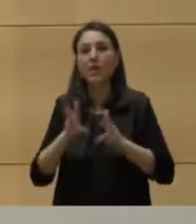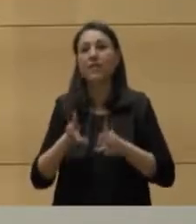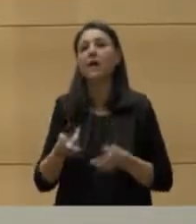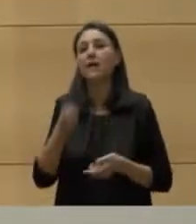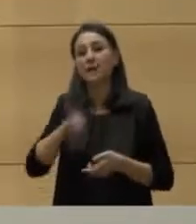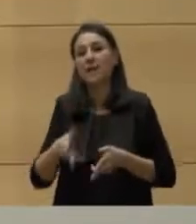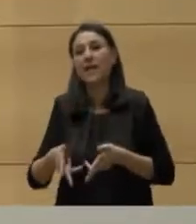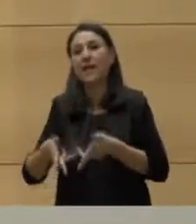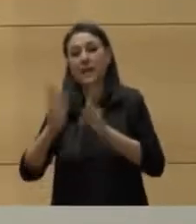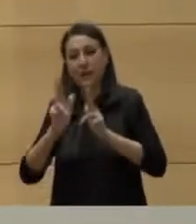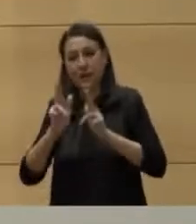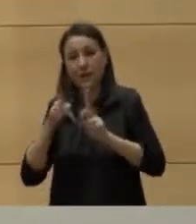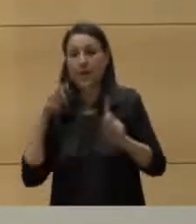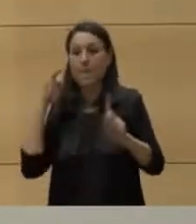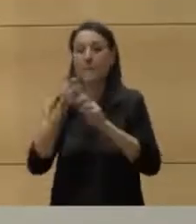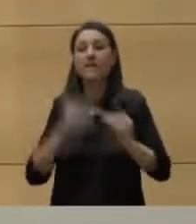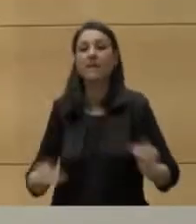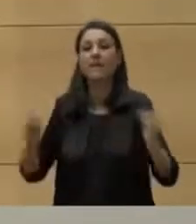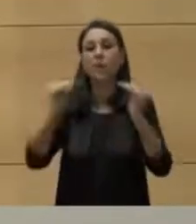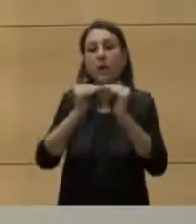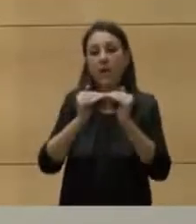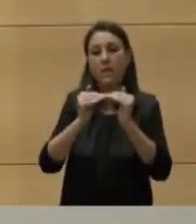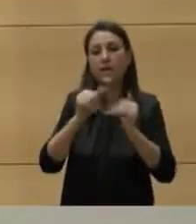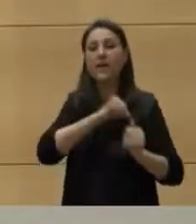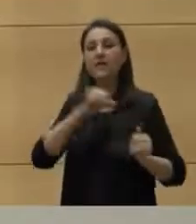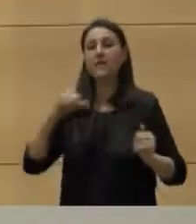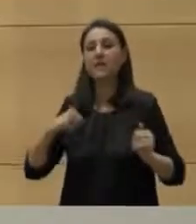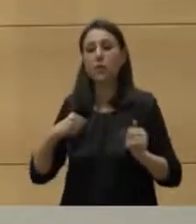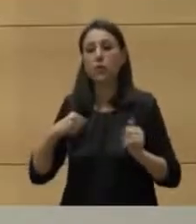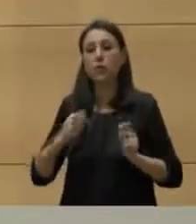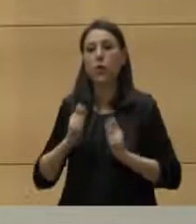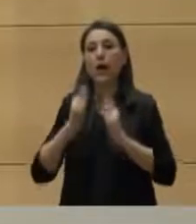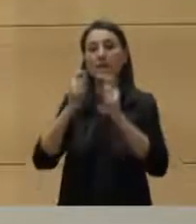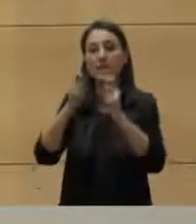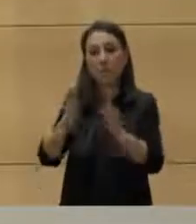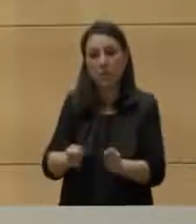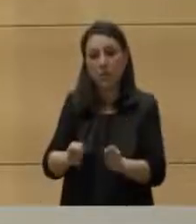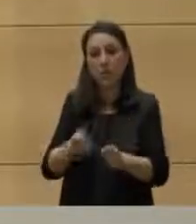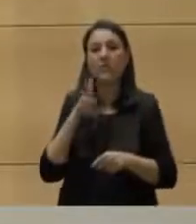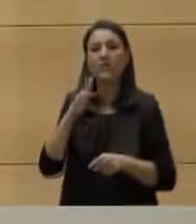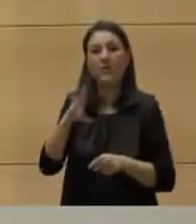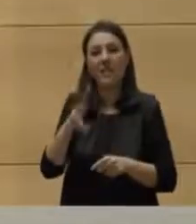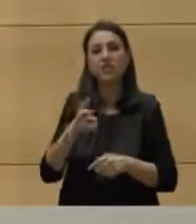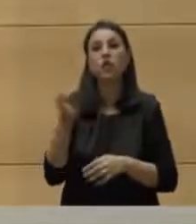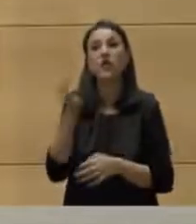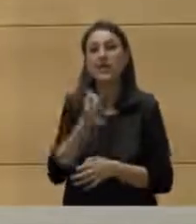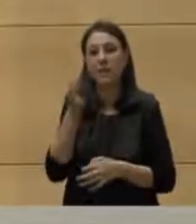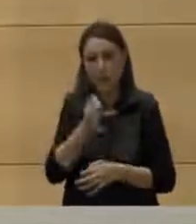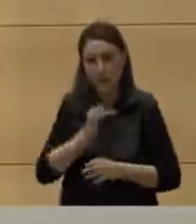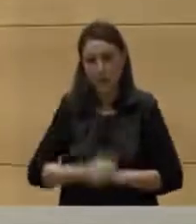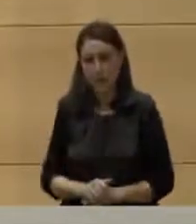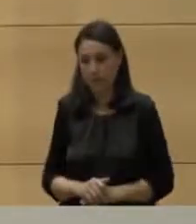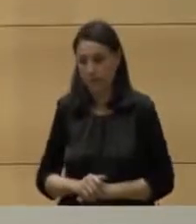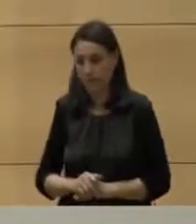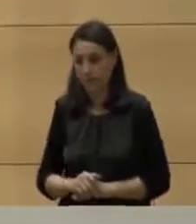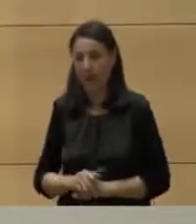libertades, las metas de igualdad y la autoasignación de derechos y deberes. Subrayo esta última expresión.